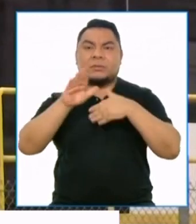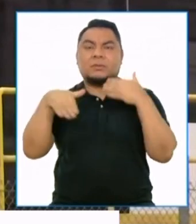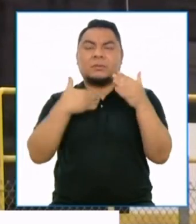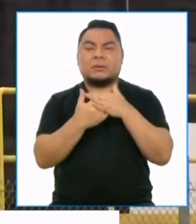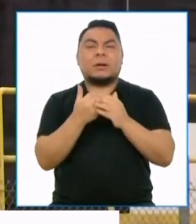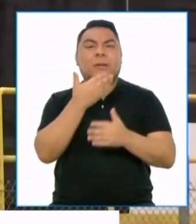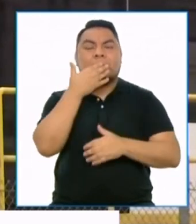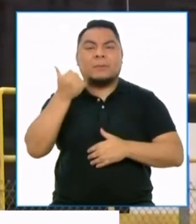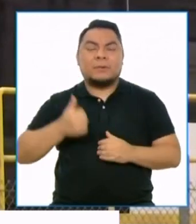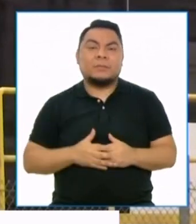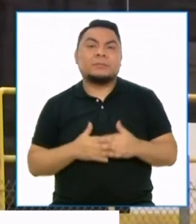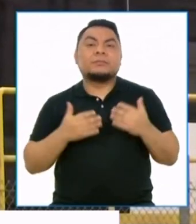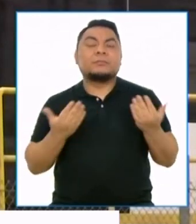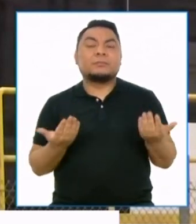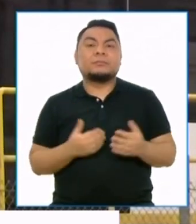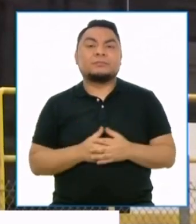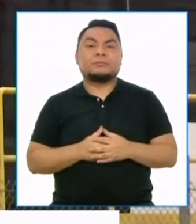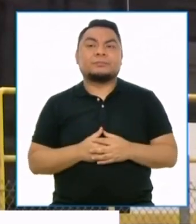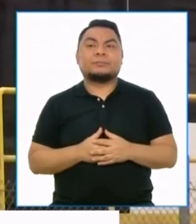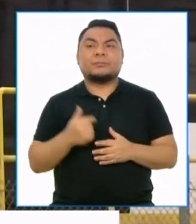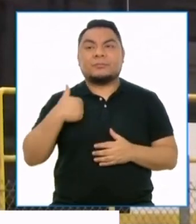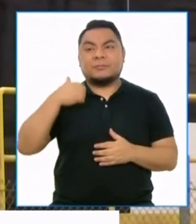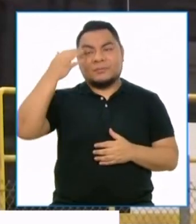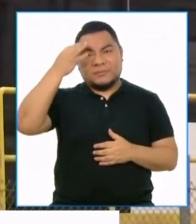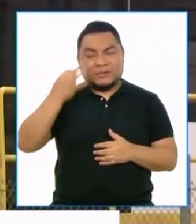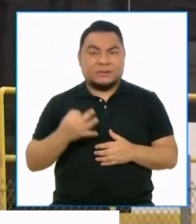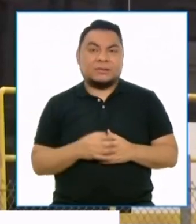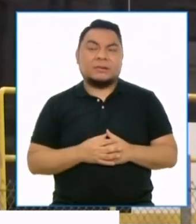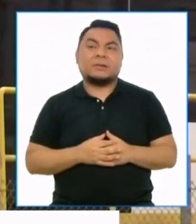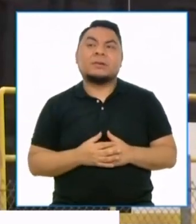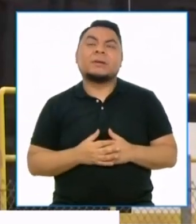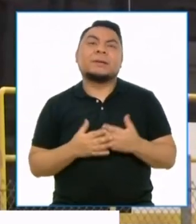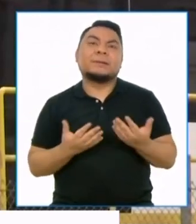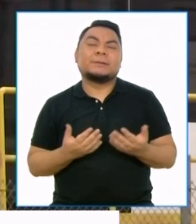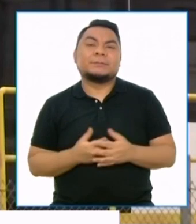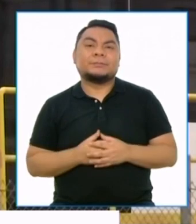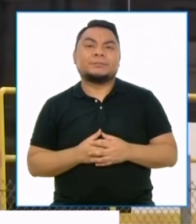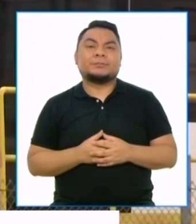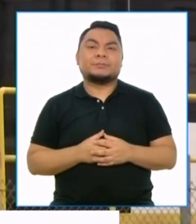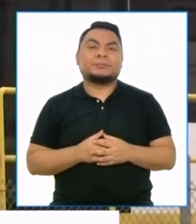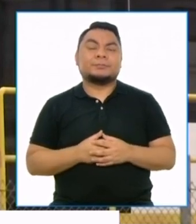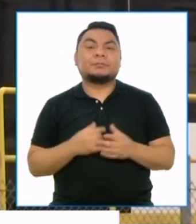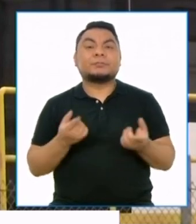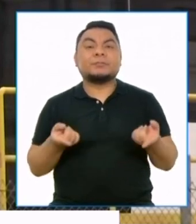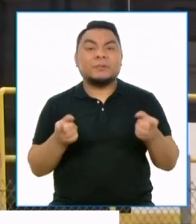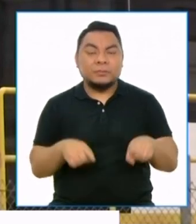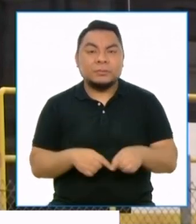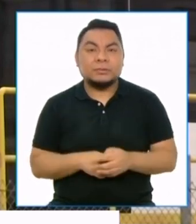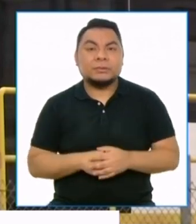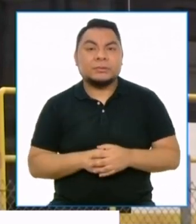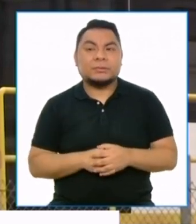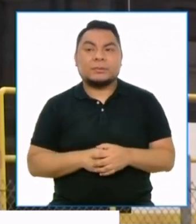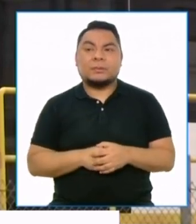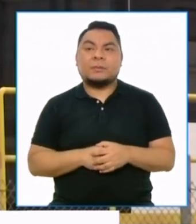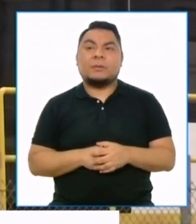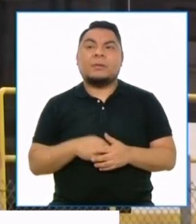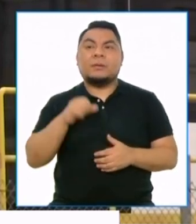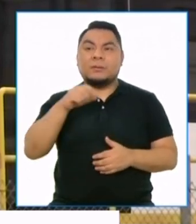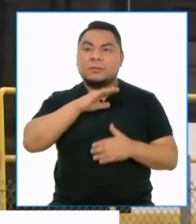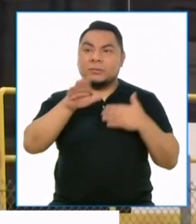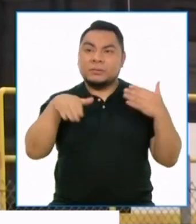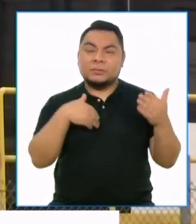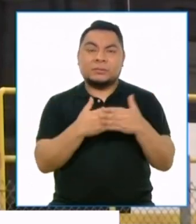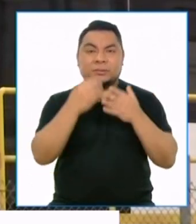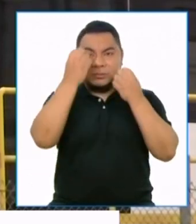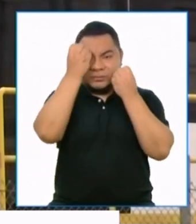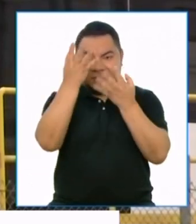que cuando se dé toda la información que ya le hemos dado por parte